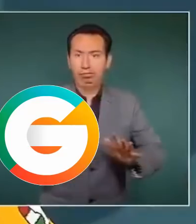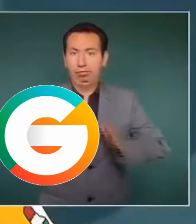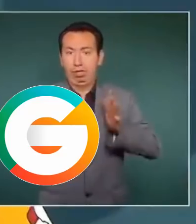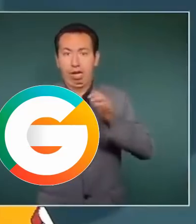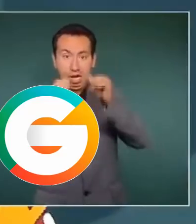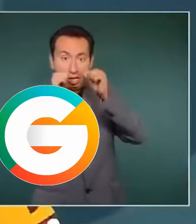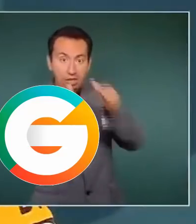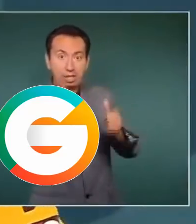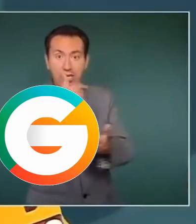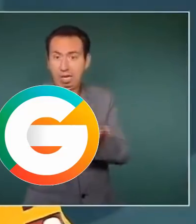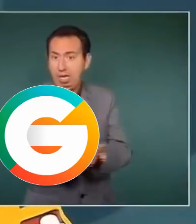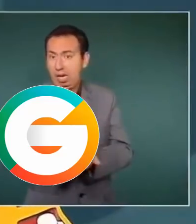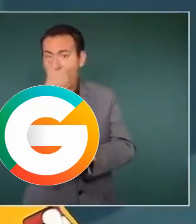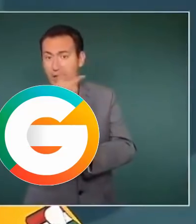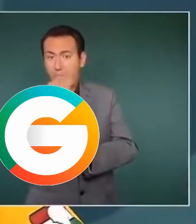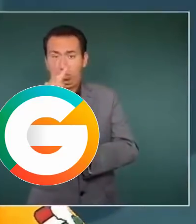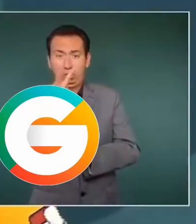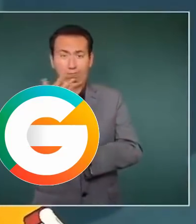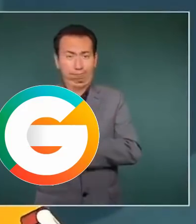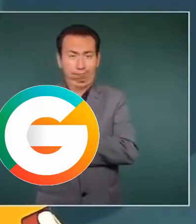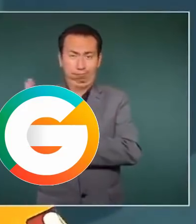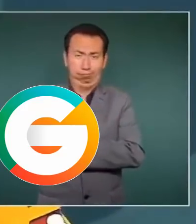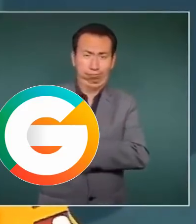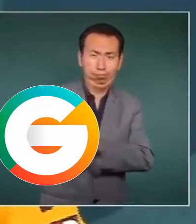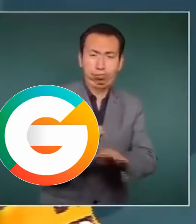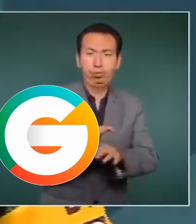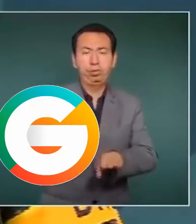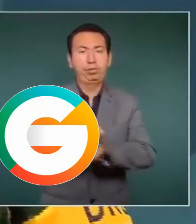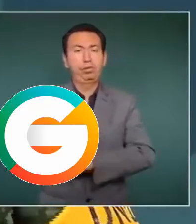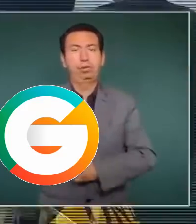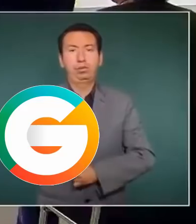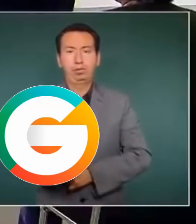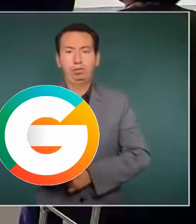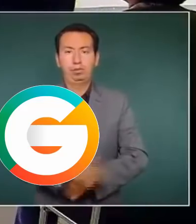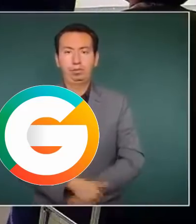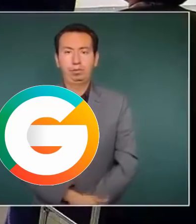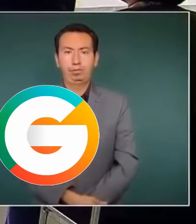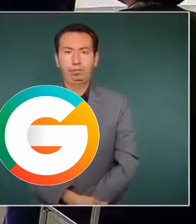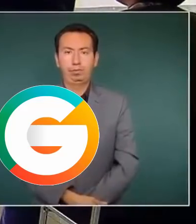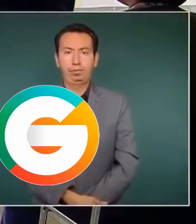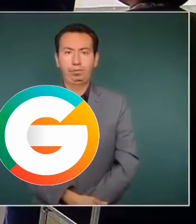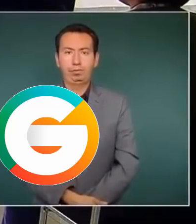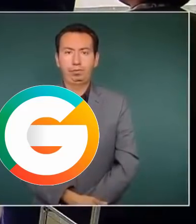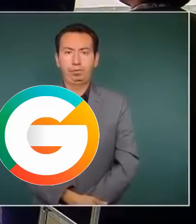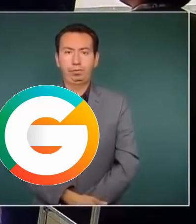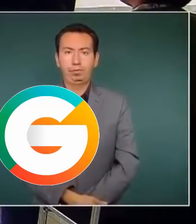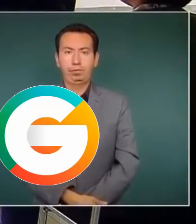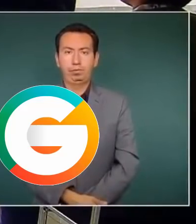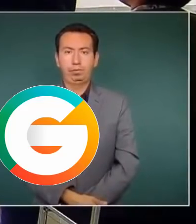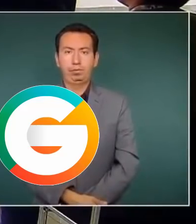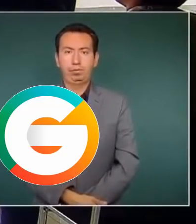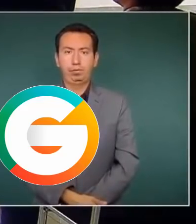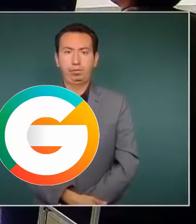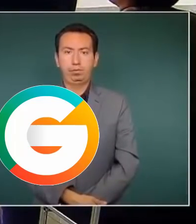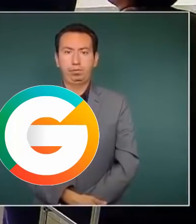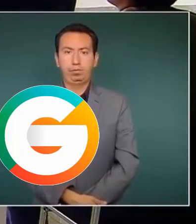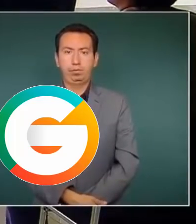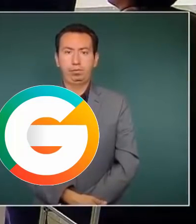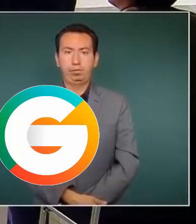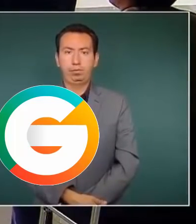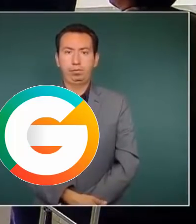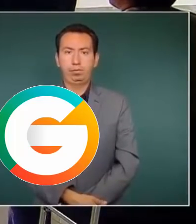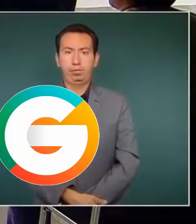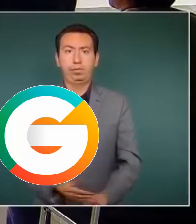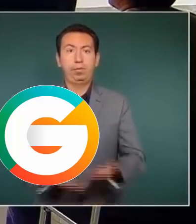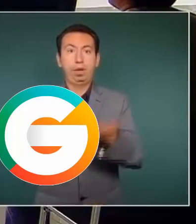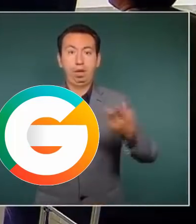alguna situación que requiera el Estado. La que sigue, por favor. En cuanto al